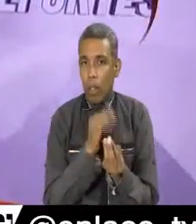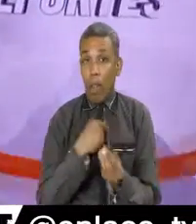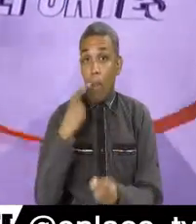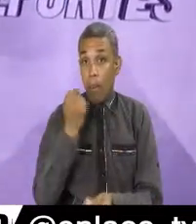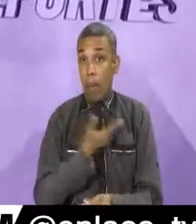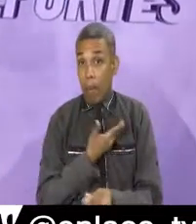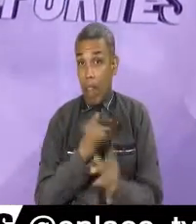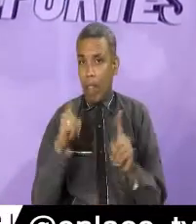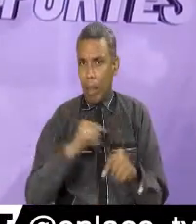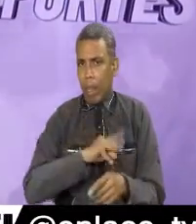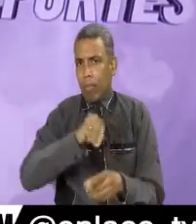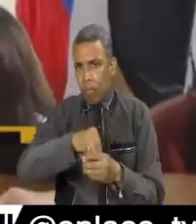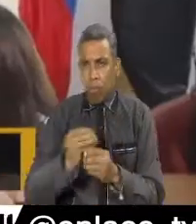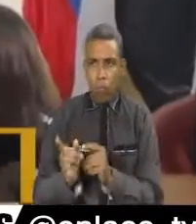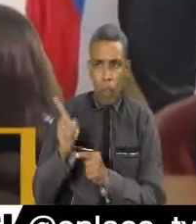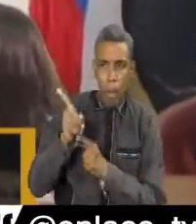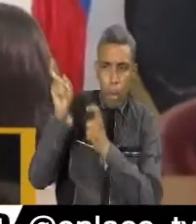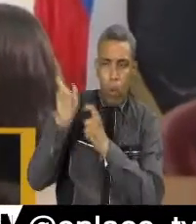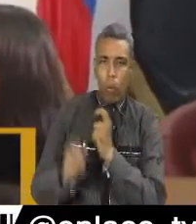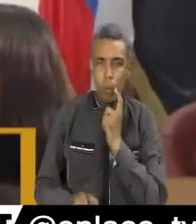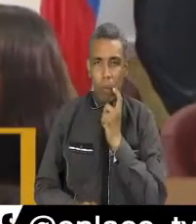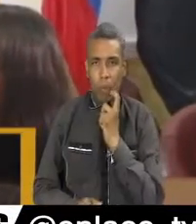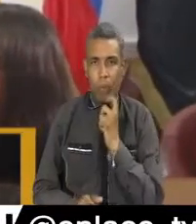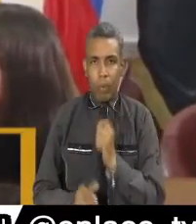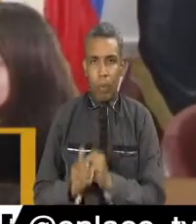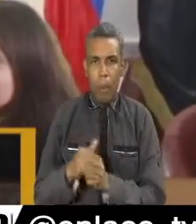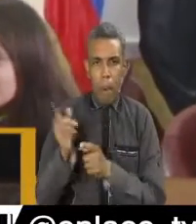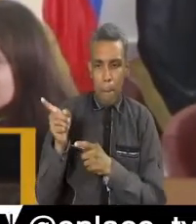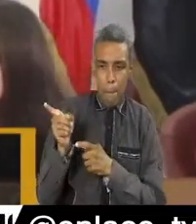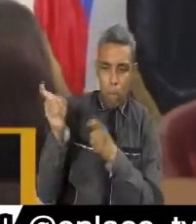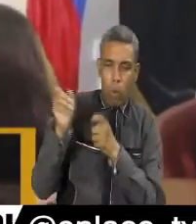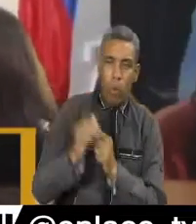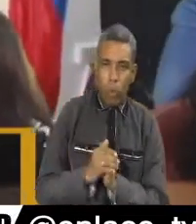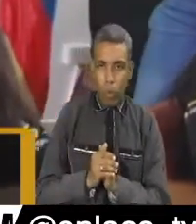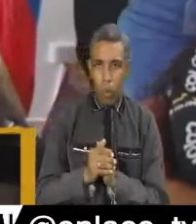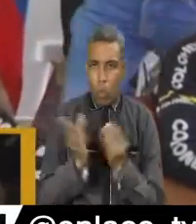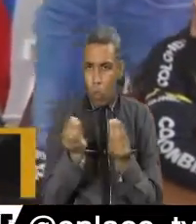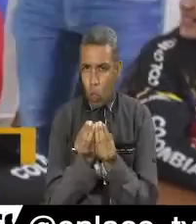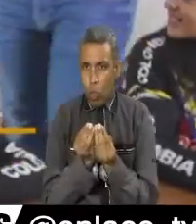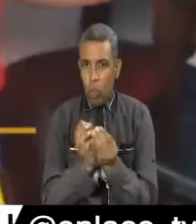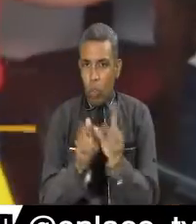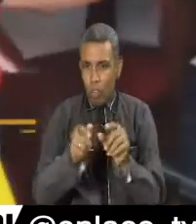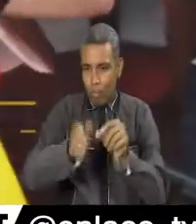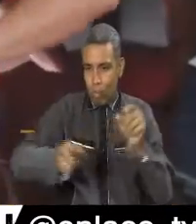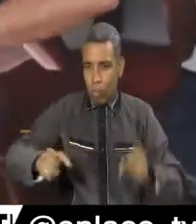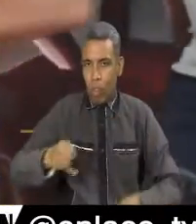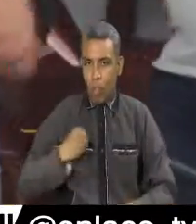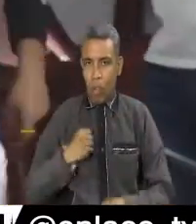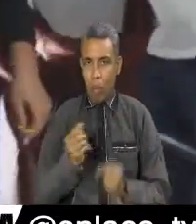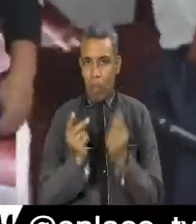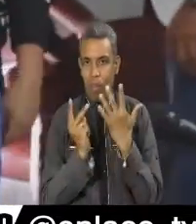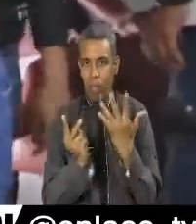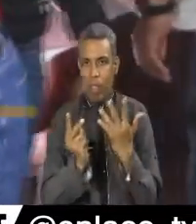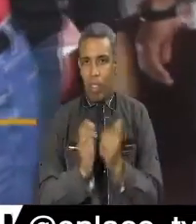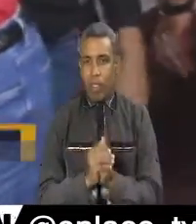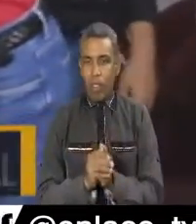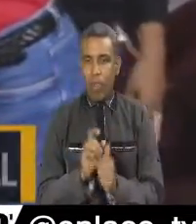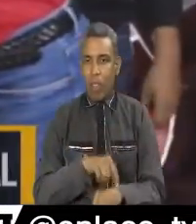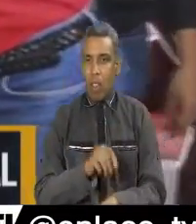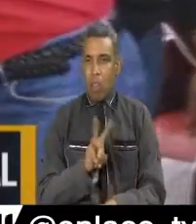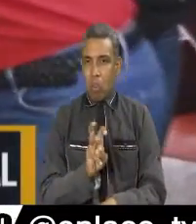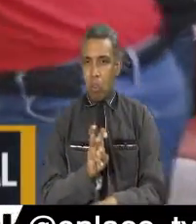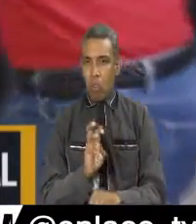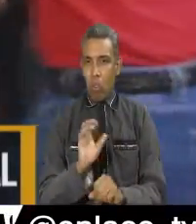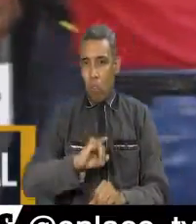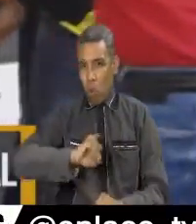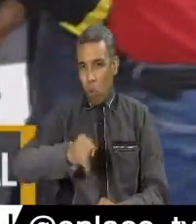familia. La travesía mundialista la emprenderán los 7 corredores barranqueños desde este jueves 20 de julio a las 8 de la noche. Por